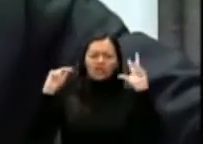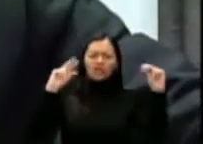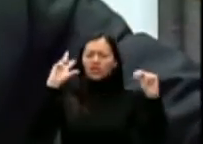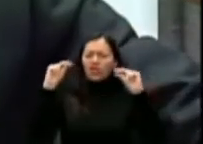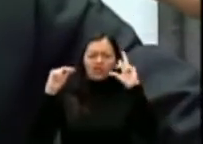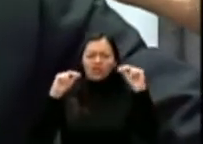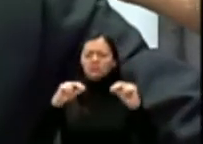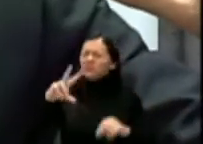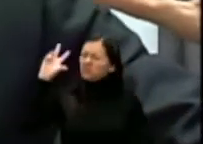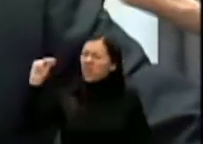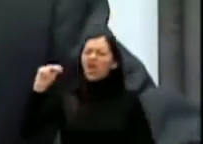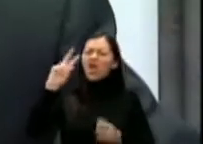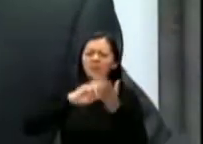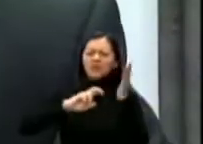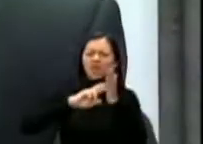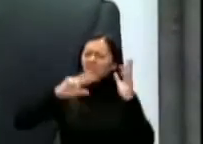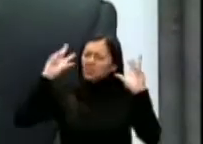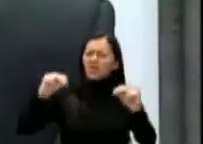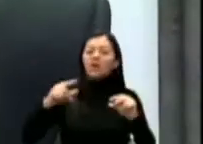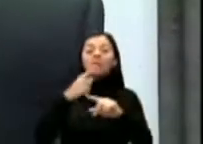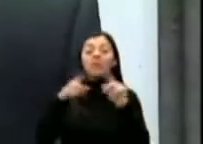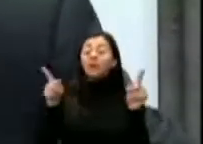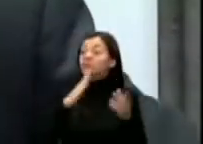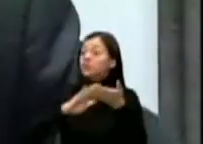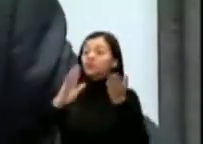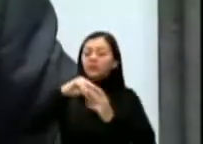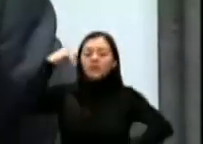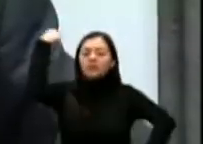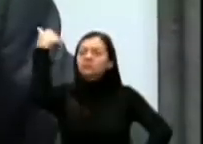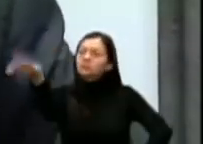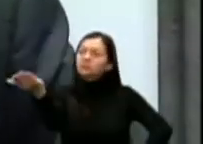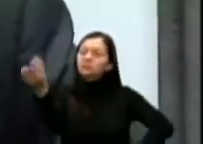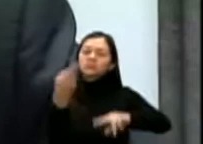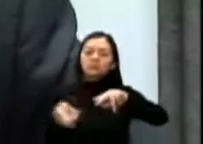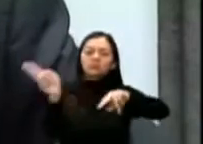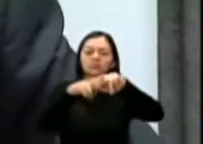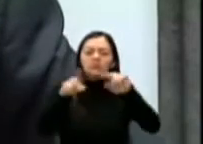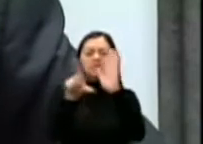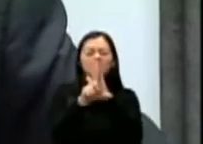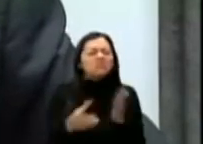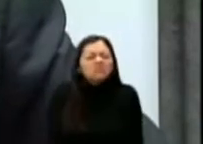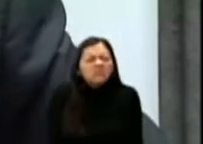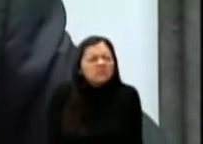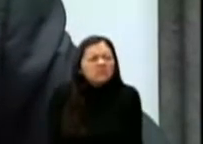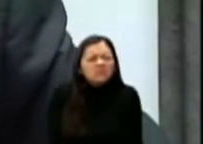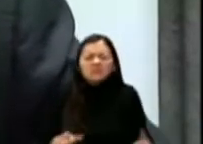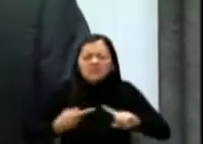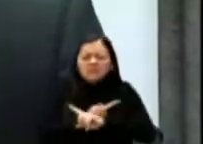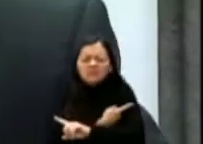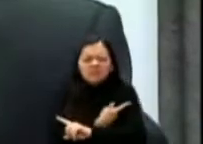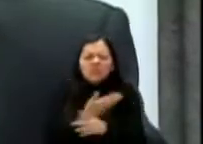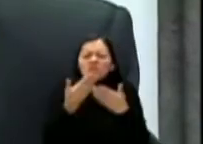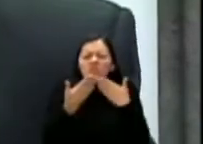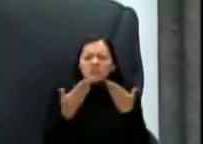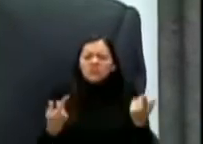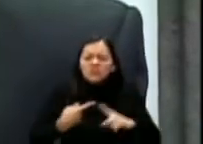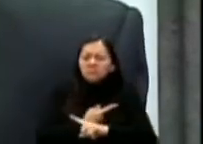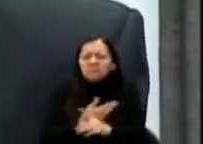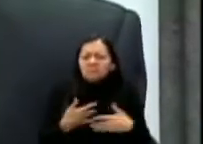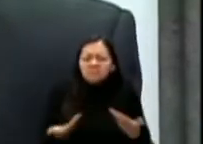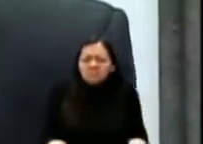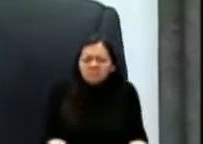petróleo pero suma la ley cero días que reparte los los ingresos petroleros que es que acaso